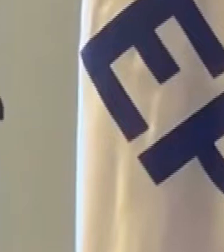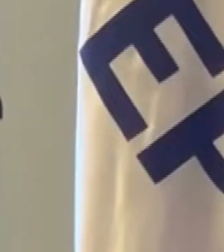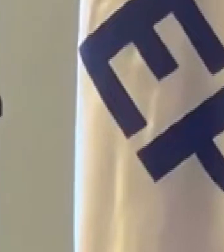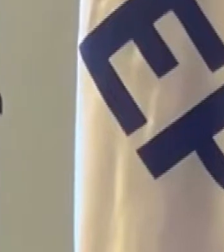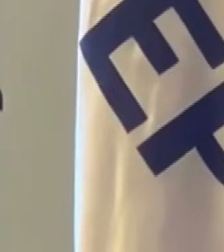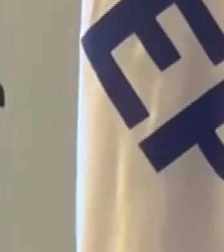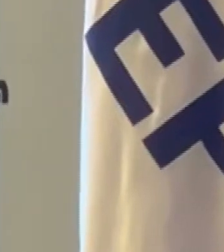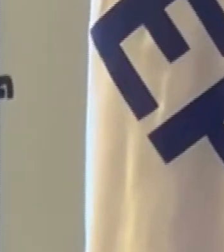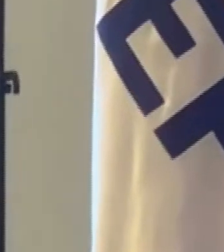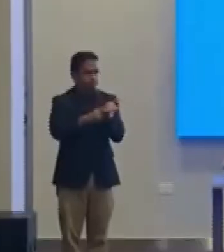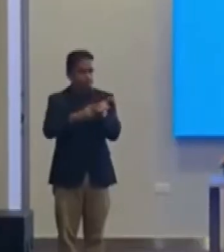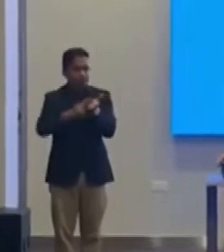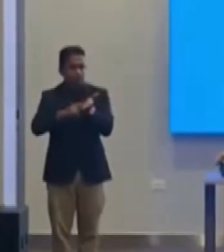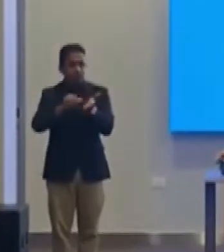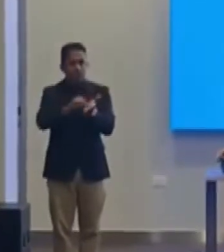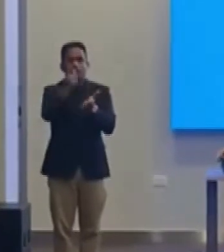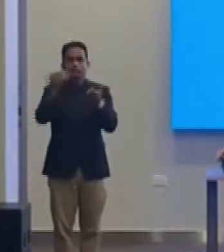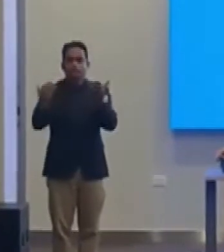alguna